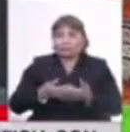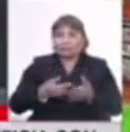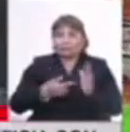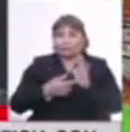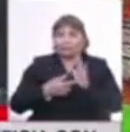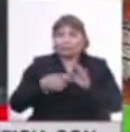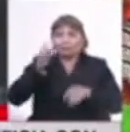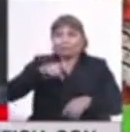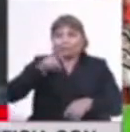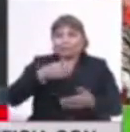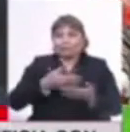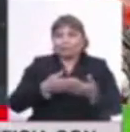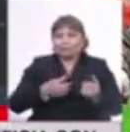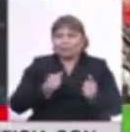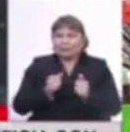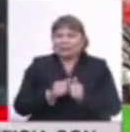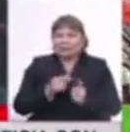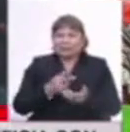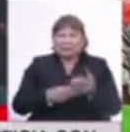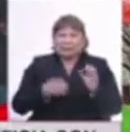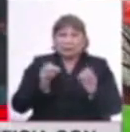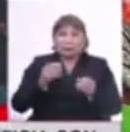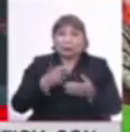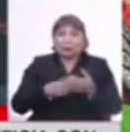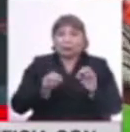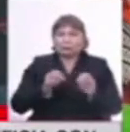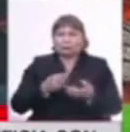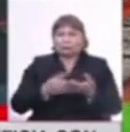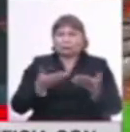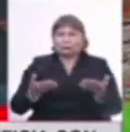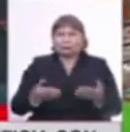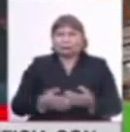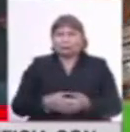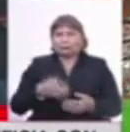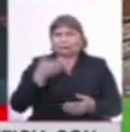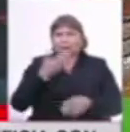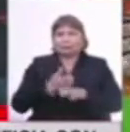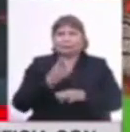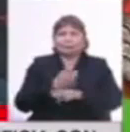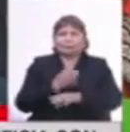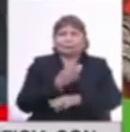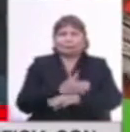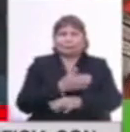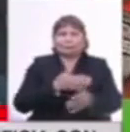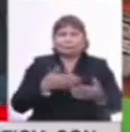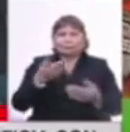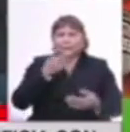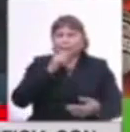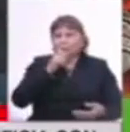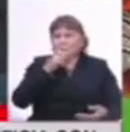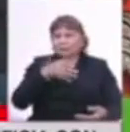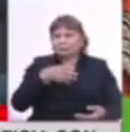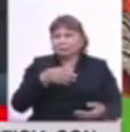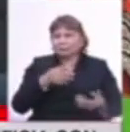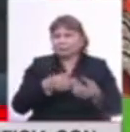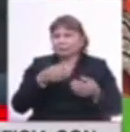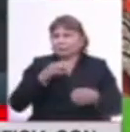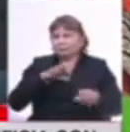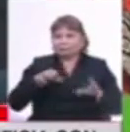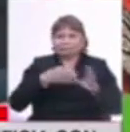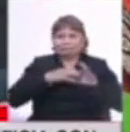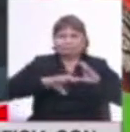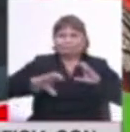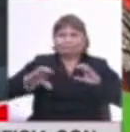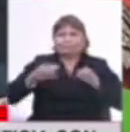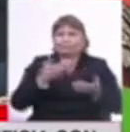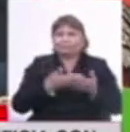y riéndose para adentro. Y ustedes se acordarán de mí, que de acá a mayo del 2023 no van a tener el agua y el desagüe que